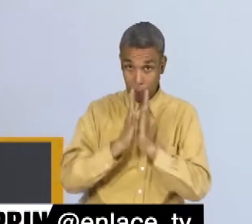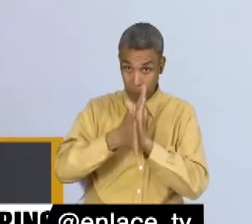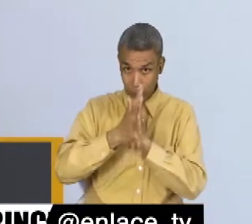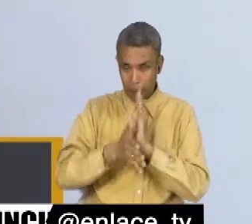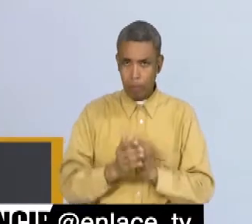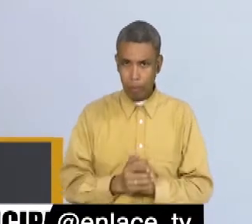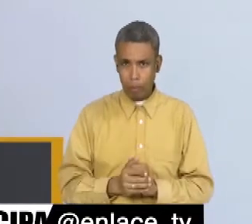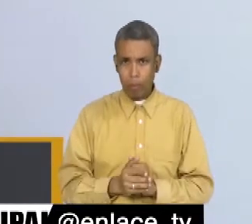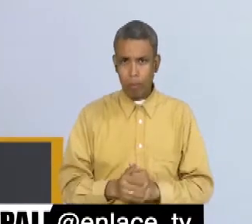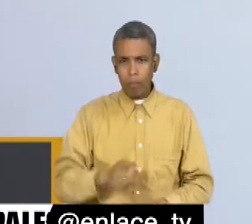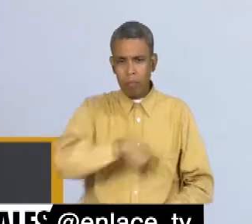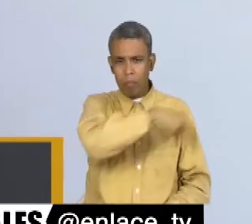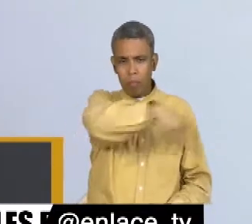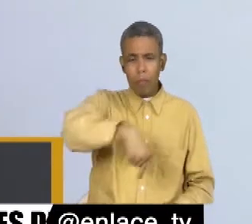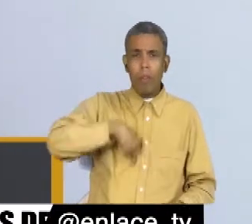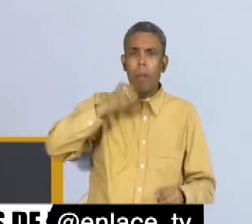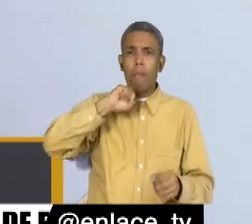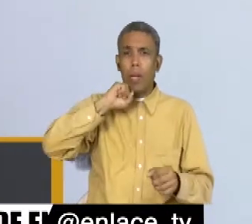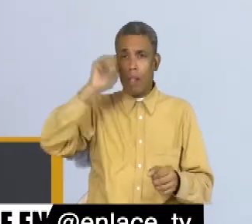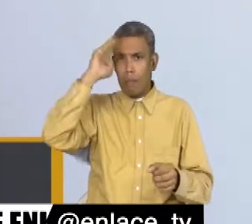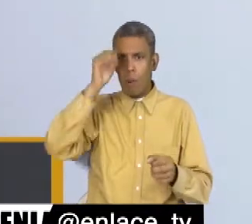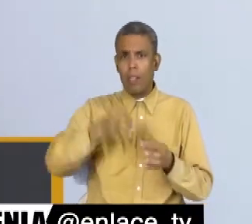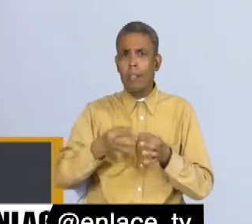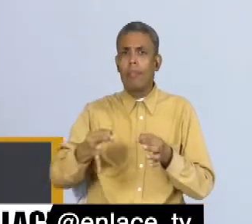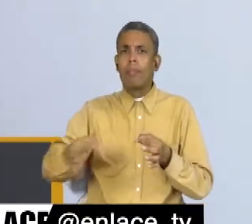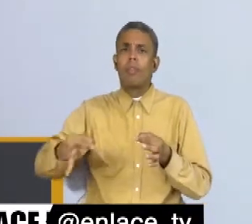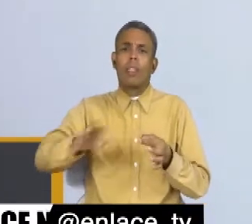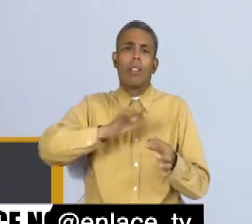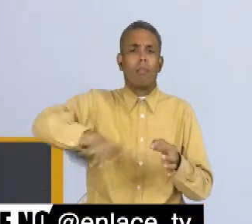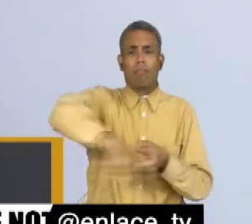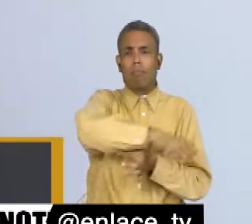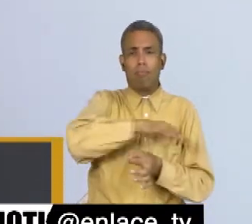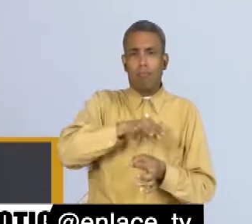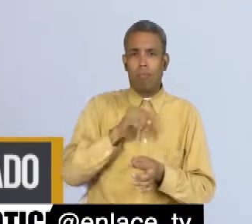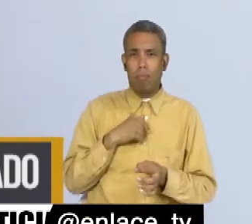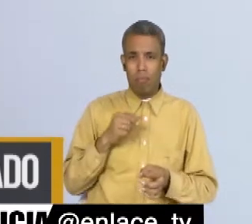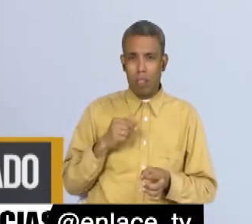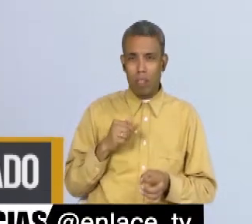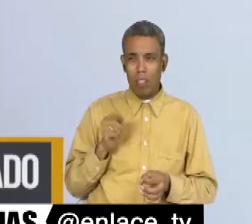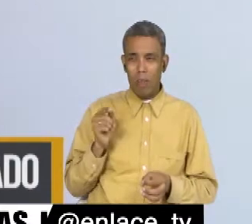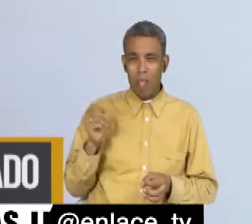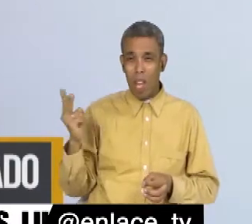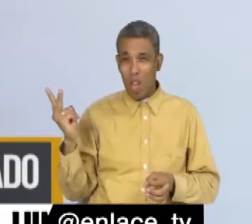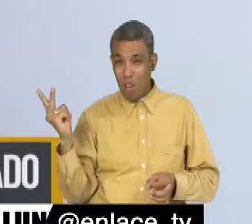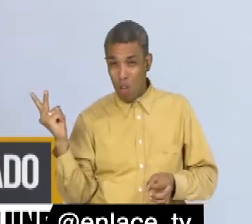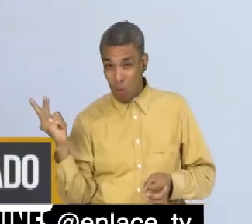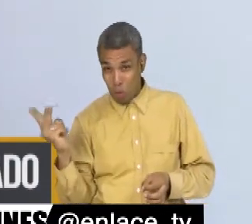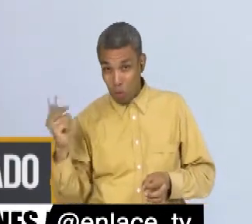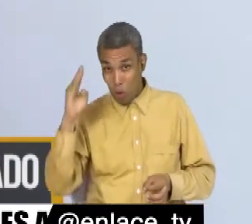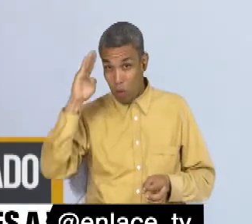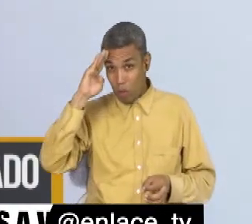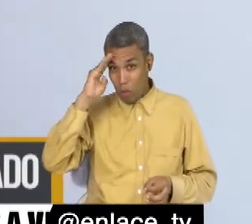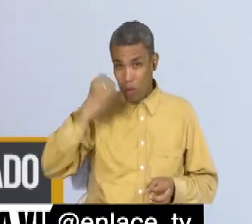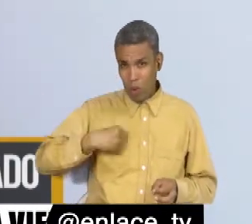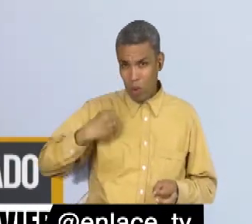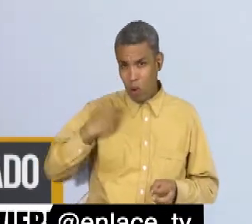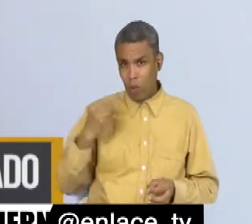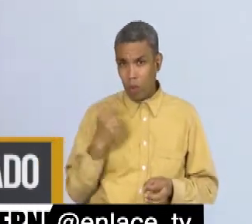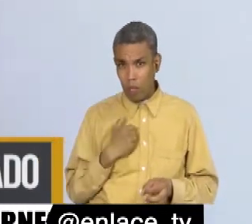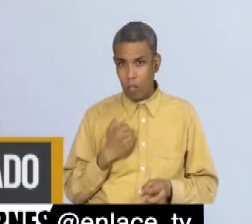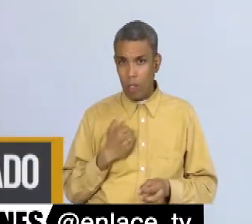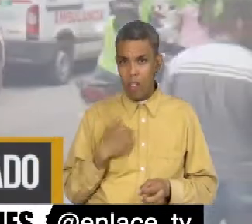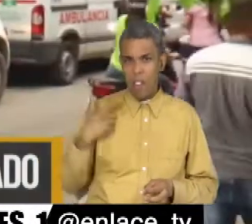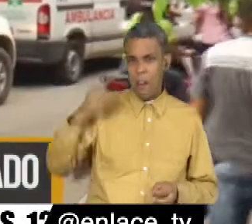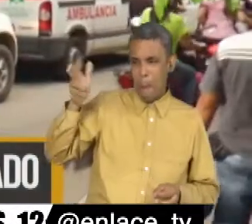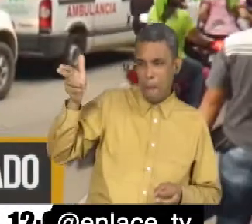Magdalena Medio, rechaza enérgicamente el atentado al que fueron sometidos nuestros dos auxiliares bachilleres del municipio